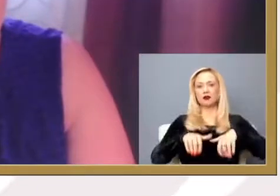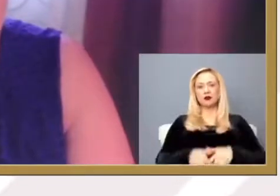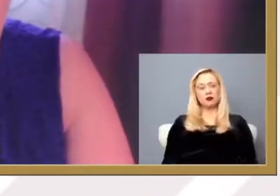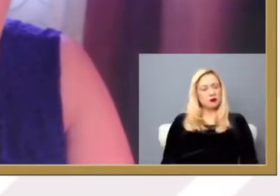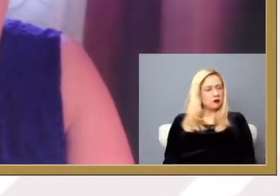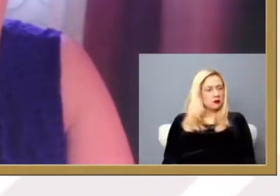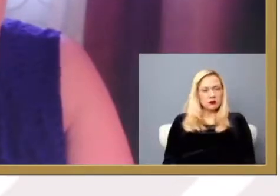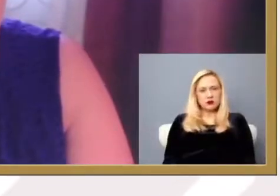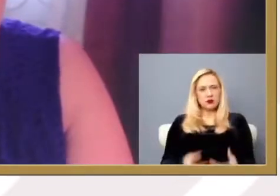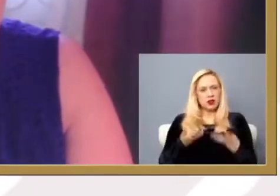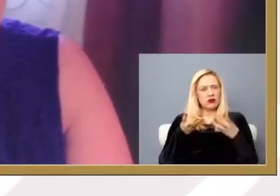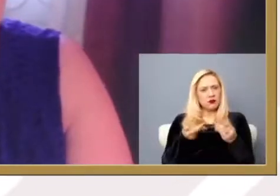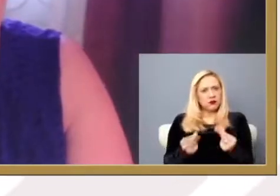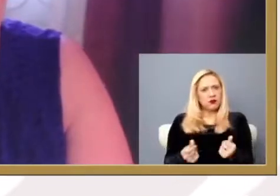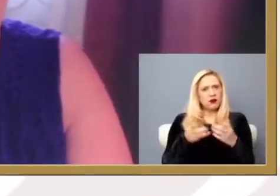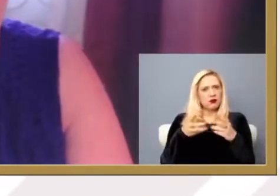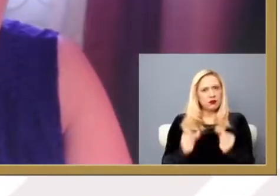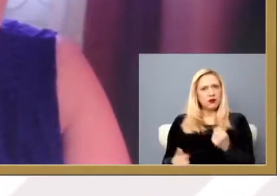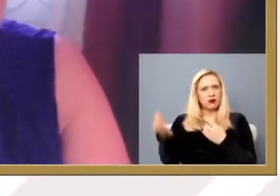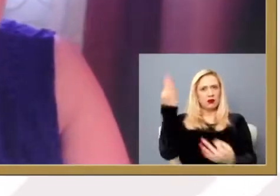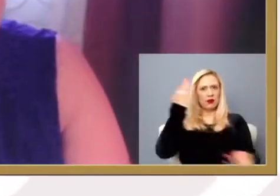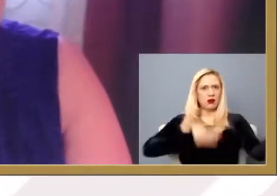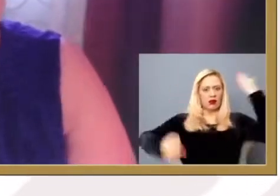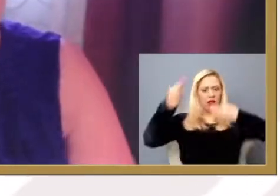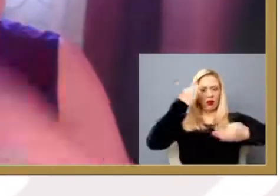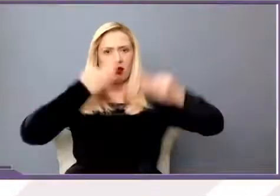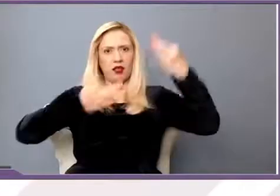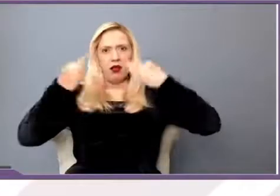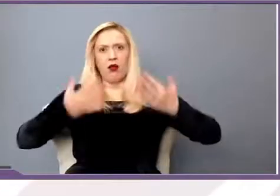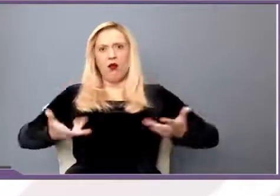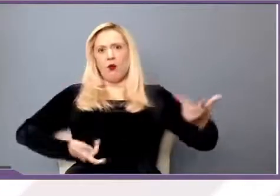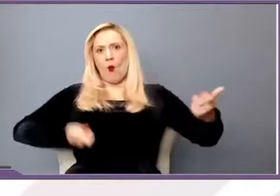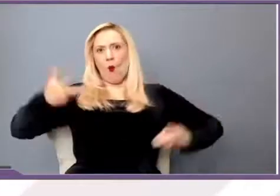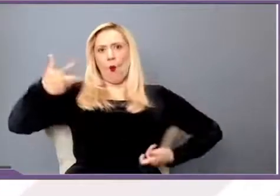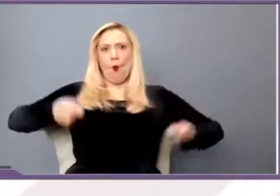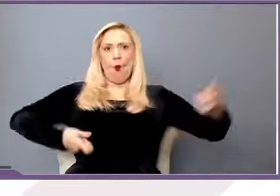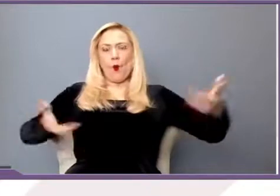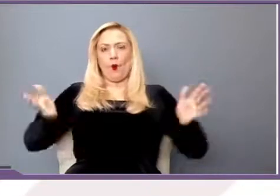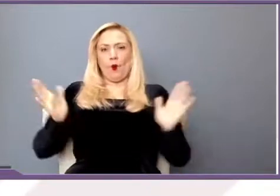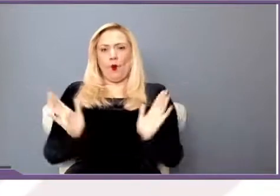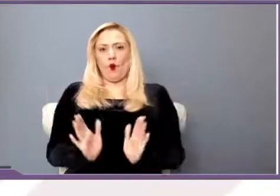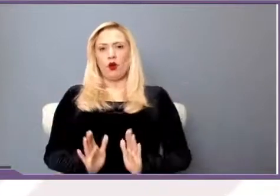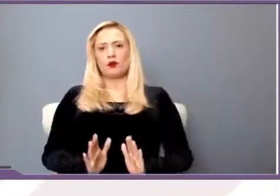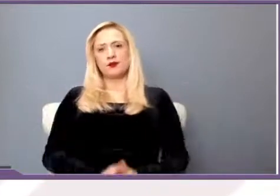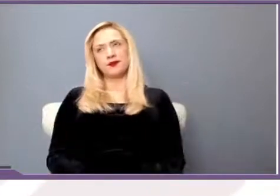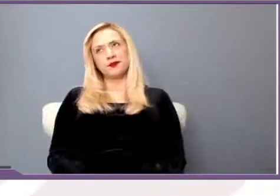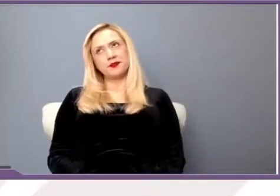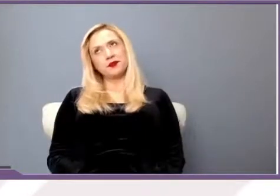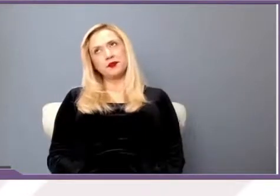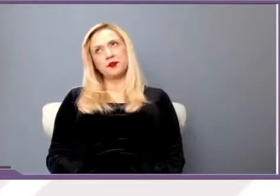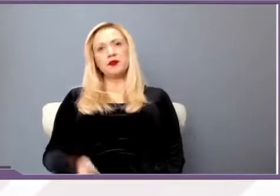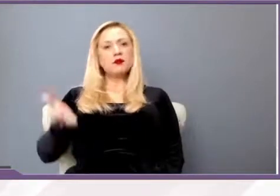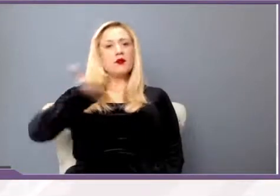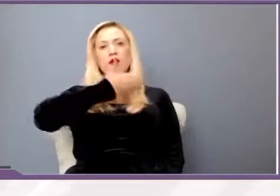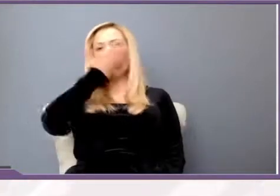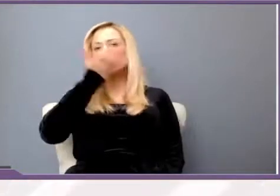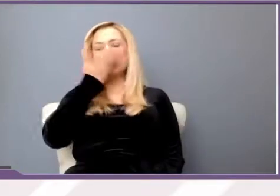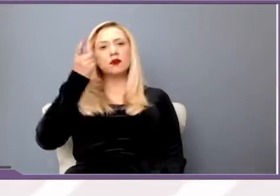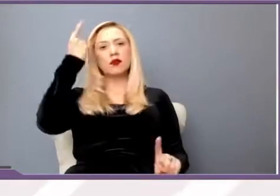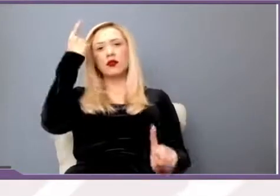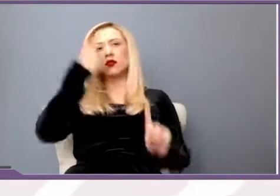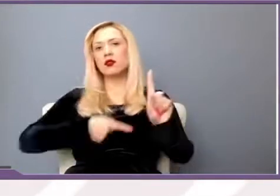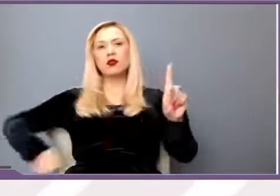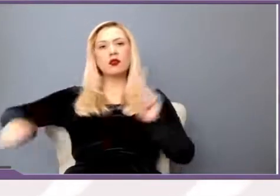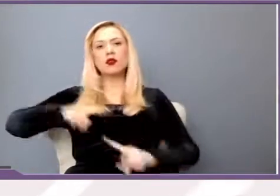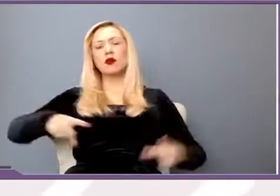estemos gastando en estas modificaciones corporales. Entonces yo pondría eso, la gordofobia es sobre todo normalizada, está normalizada, las